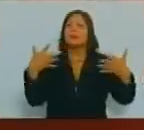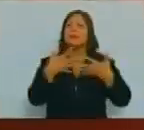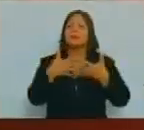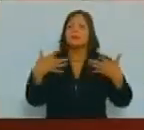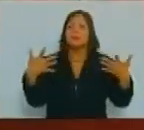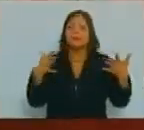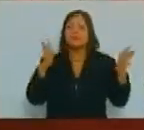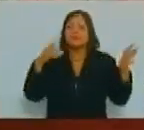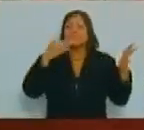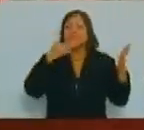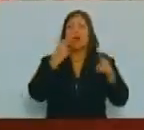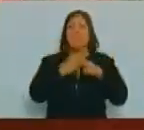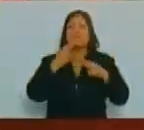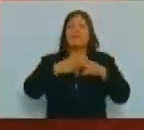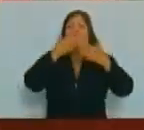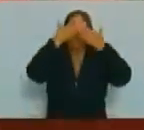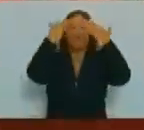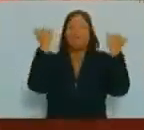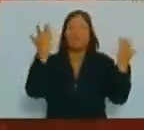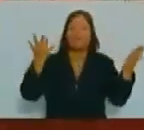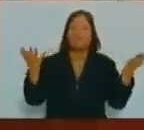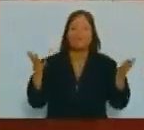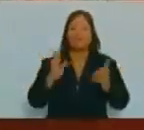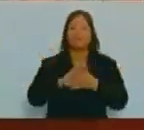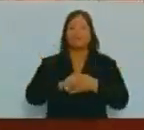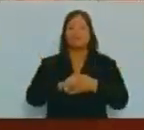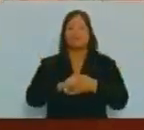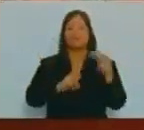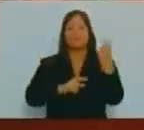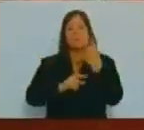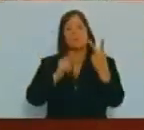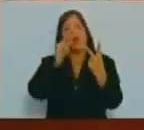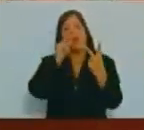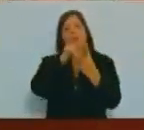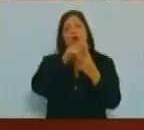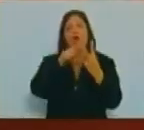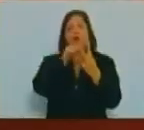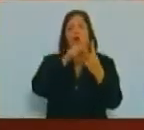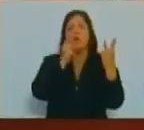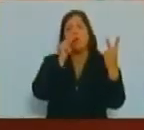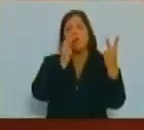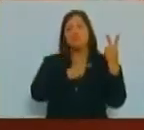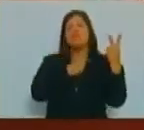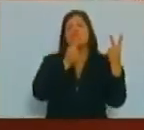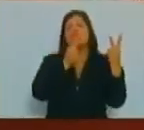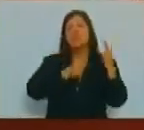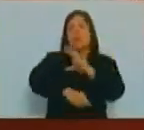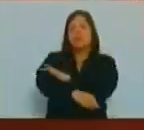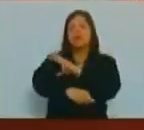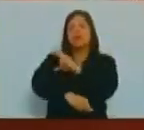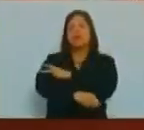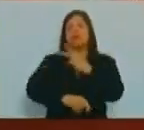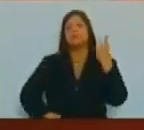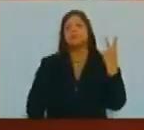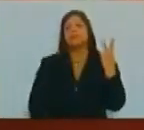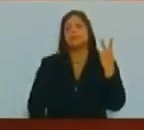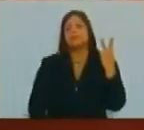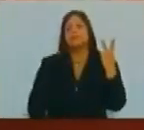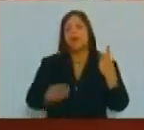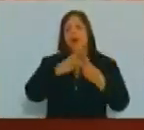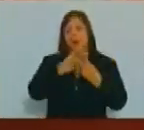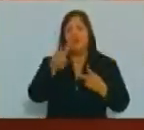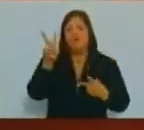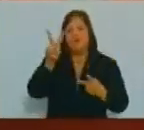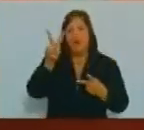no me acuerdo el otro periodo de carlos 3 quienes son planes bentick a los 32 dirigentes también de voluntad